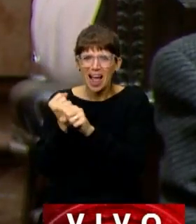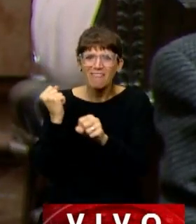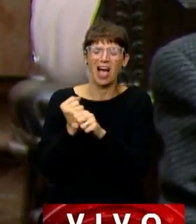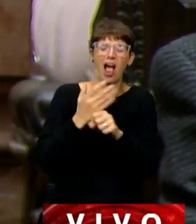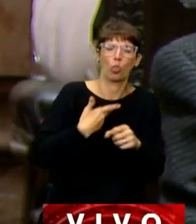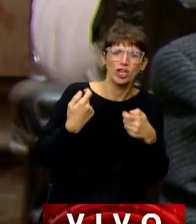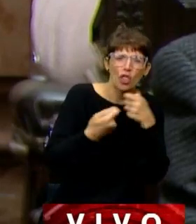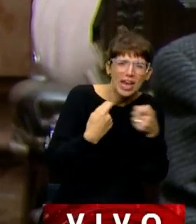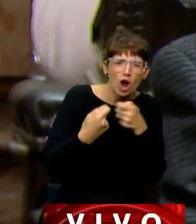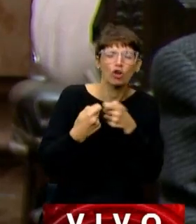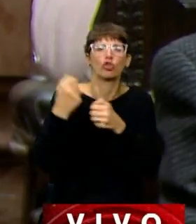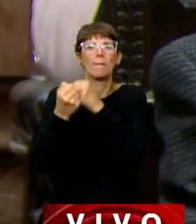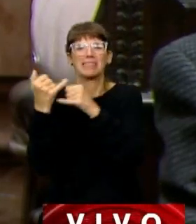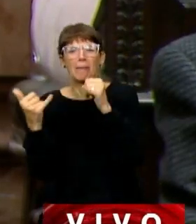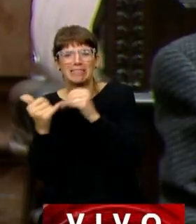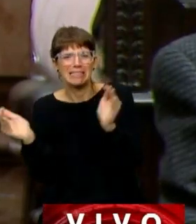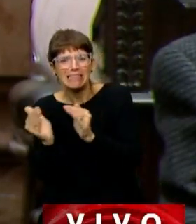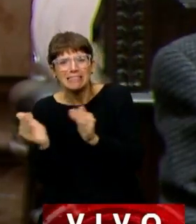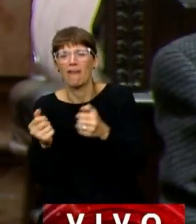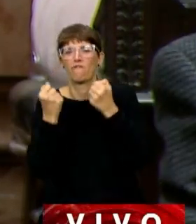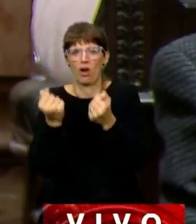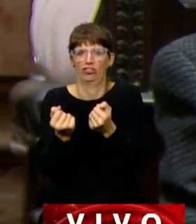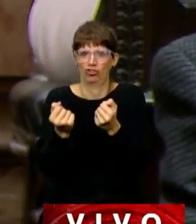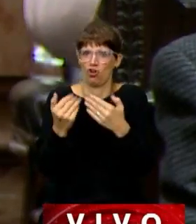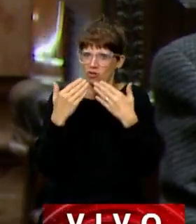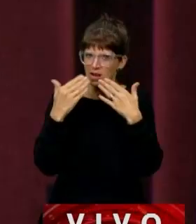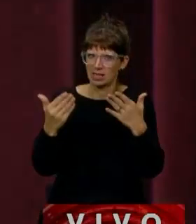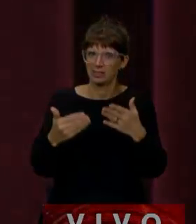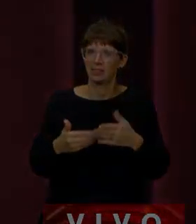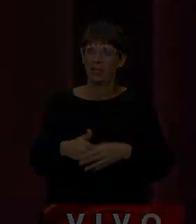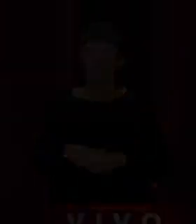comerciantes y de las pymes. Nada más, presidente. Muchas gracias. Gracias, diputado.